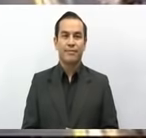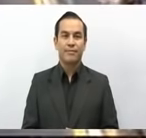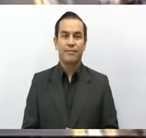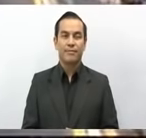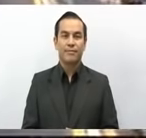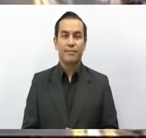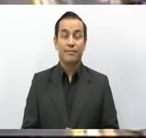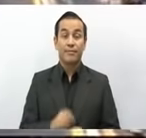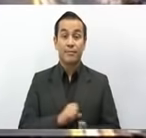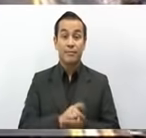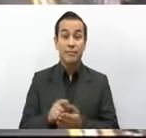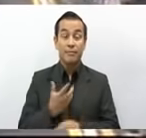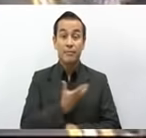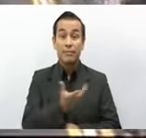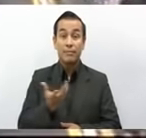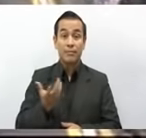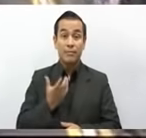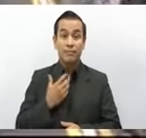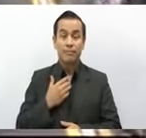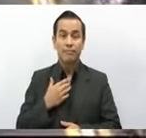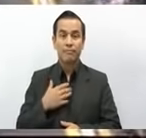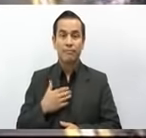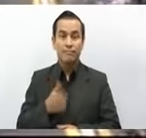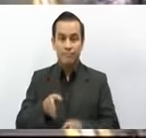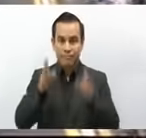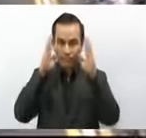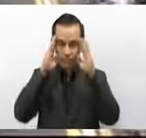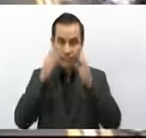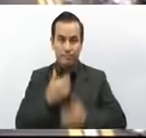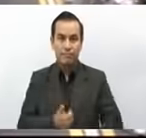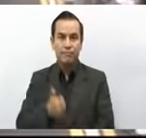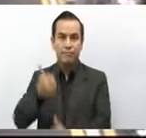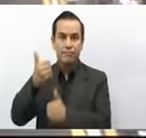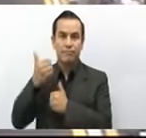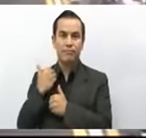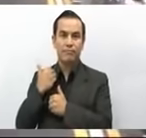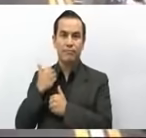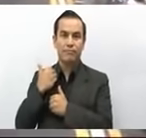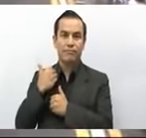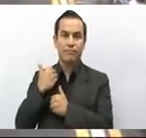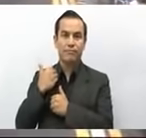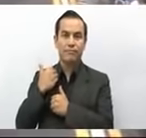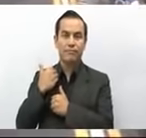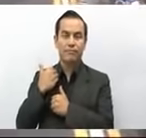Escuela Militar, atención. ¡Firre! ¡Al hombro! ¡Arre!